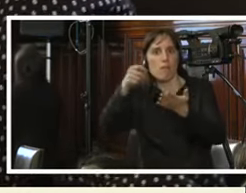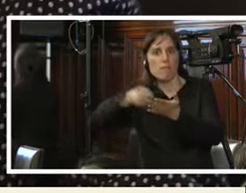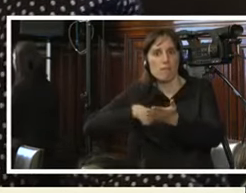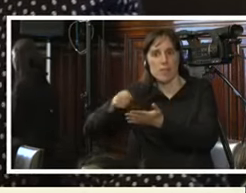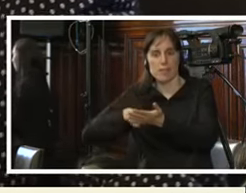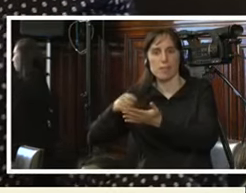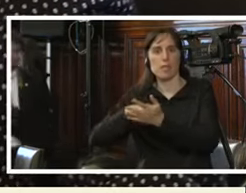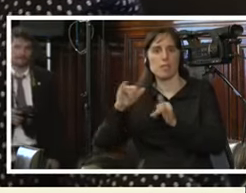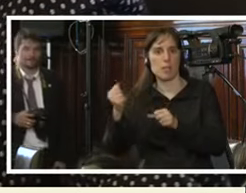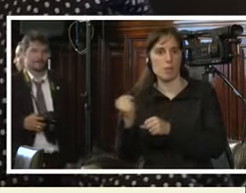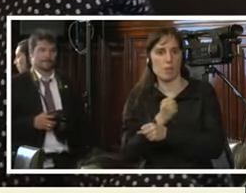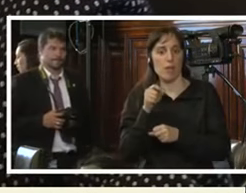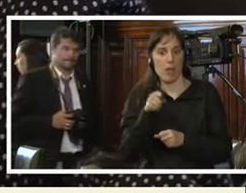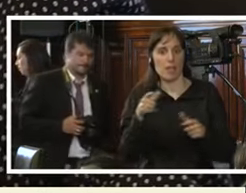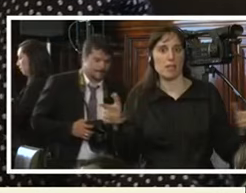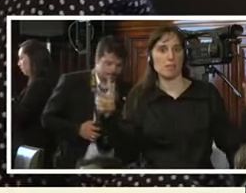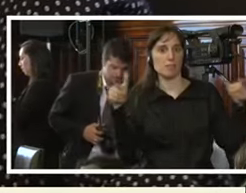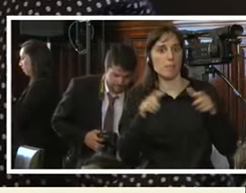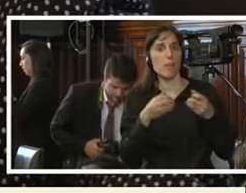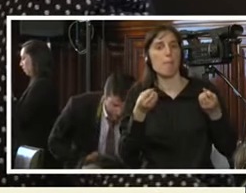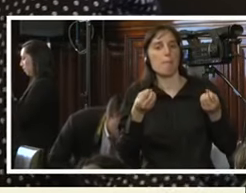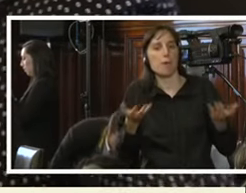los motores